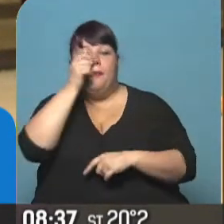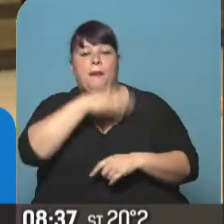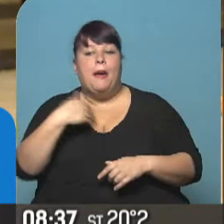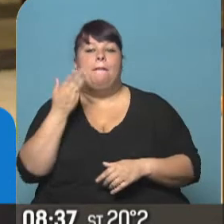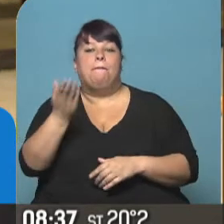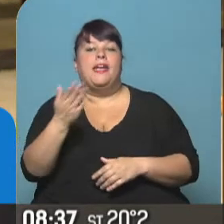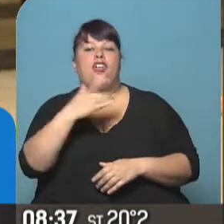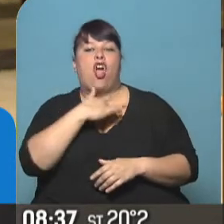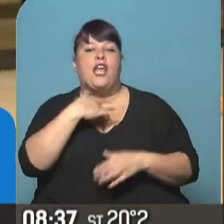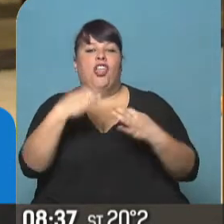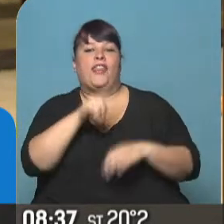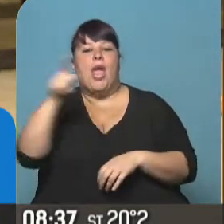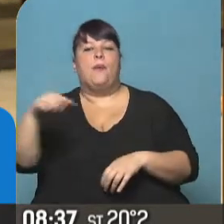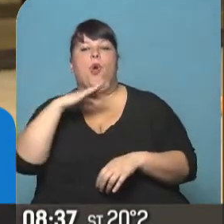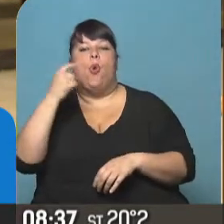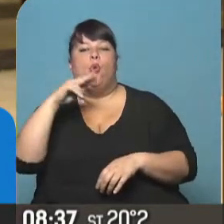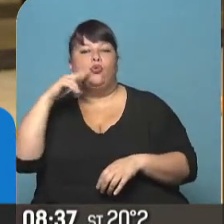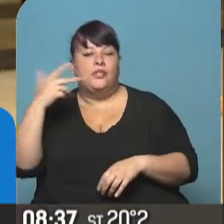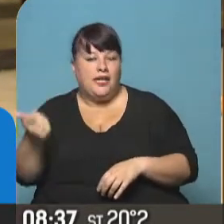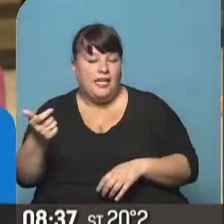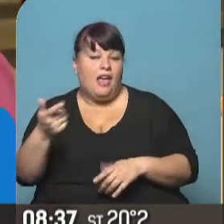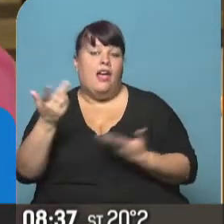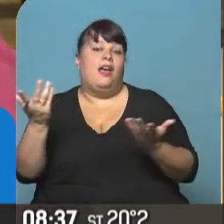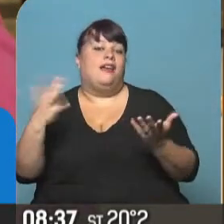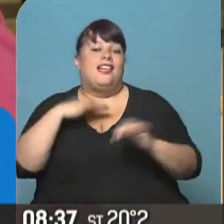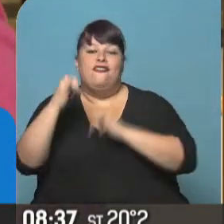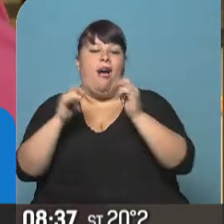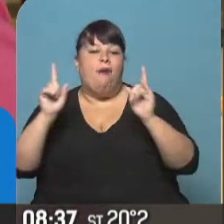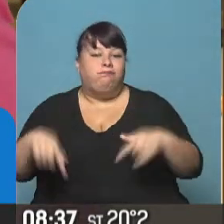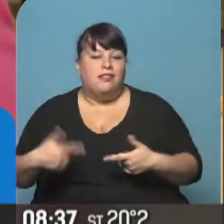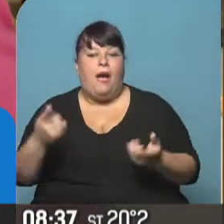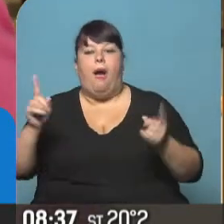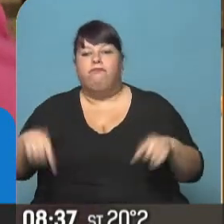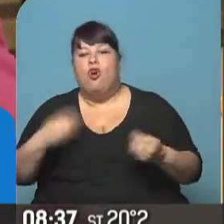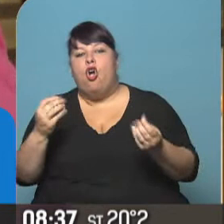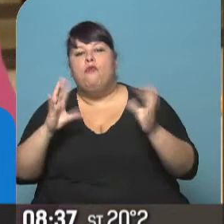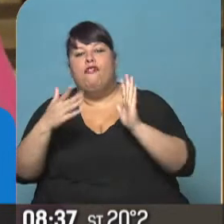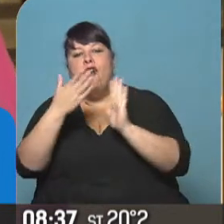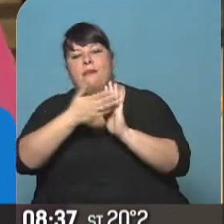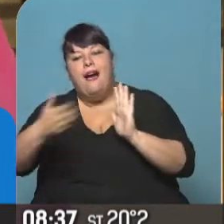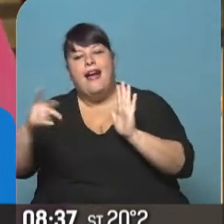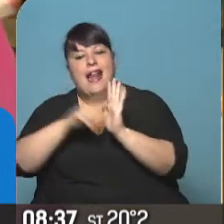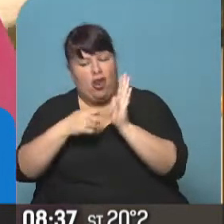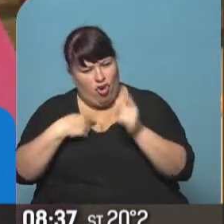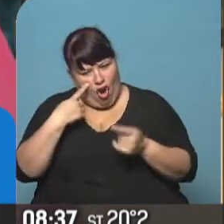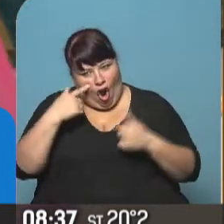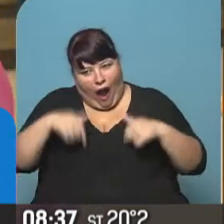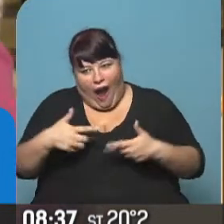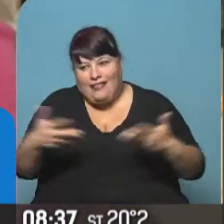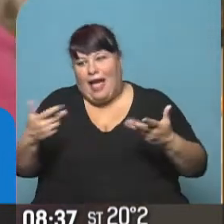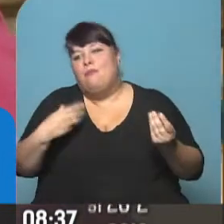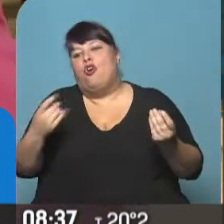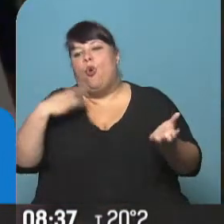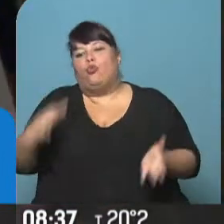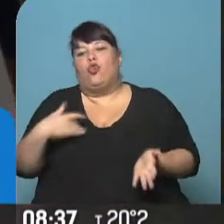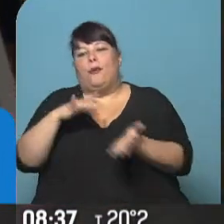padres pedían que el corazón sea para Justina. Y bueno, por falta de información, de desconocimiento de cómo son los procesos, que yo los conozco ahora porque